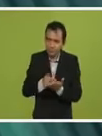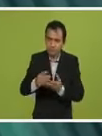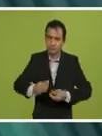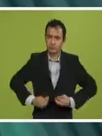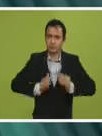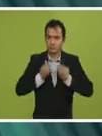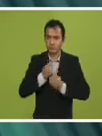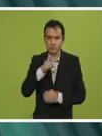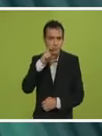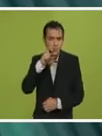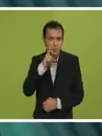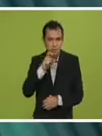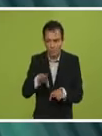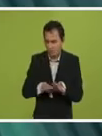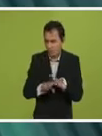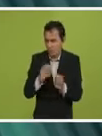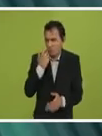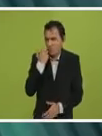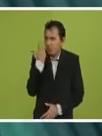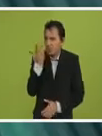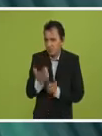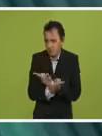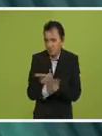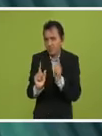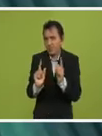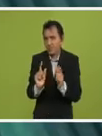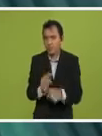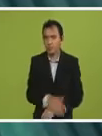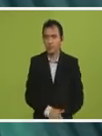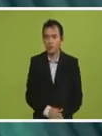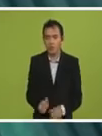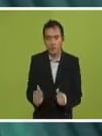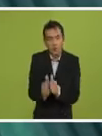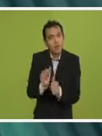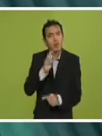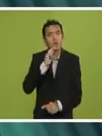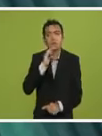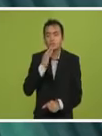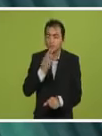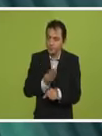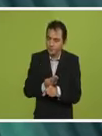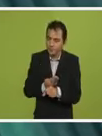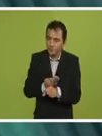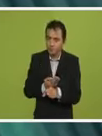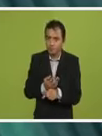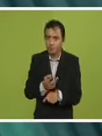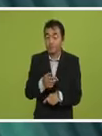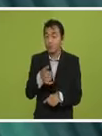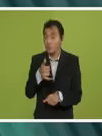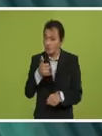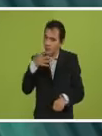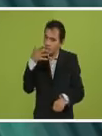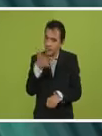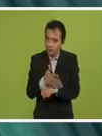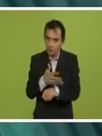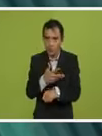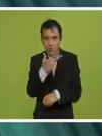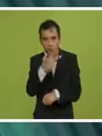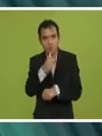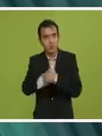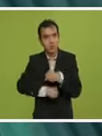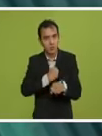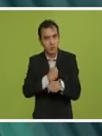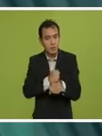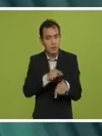nuestra sexualidad como nos plazca, con responsabilidad, y que el castigo de 8 años es para quienes